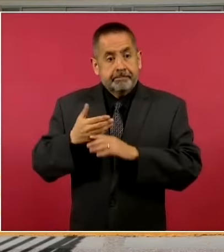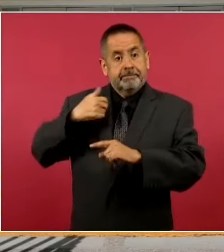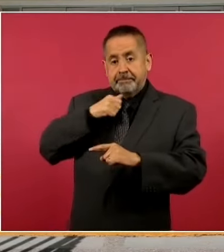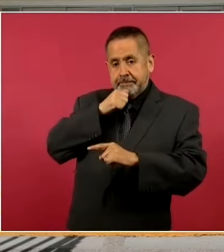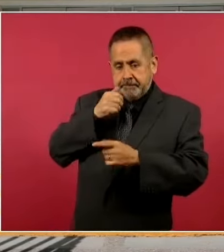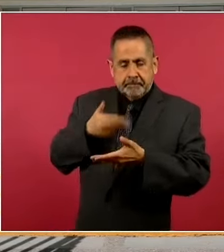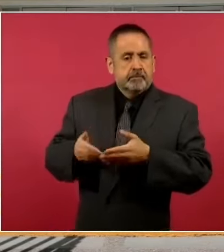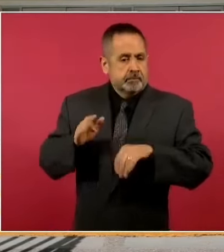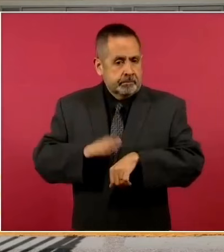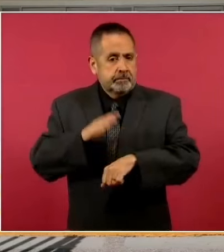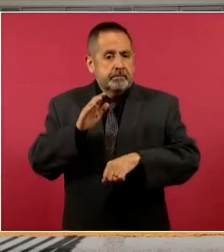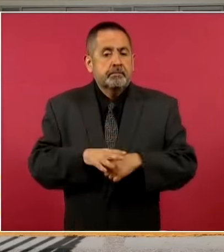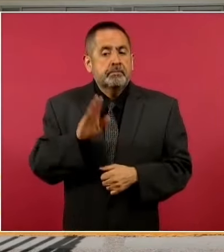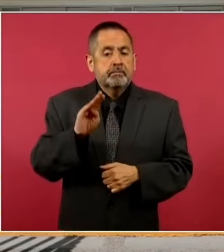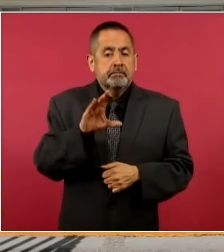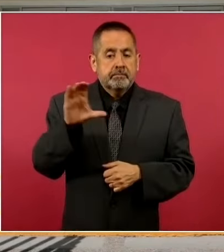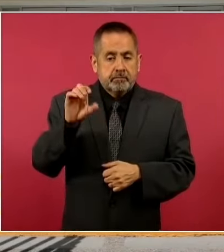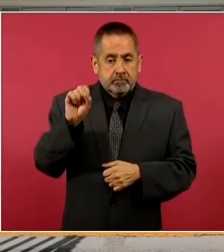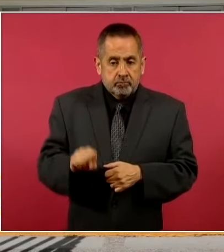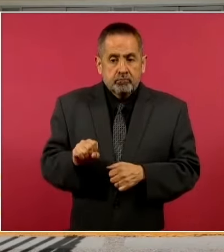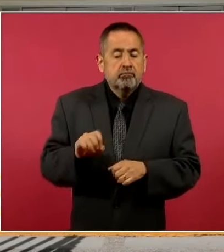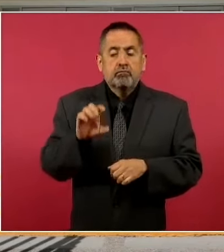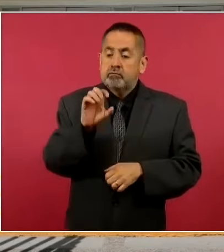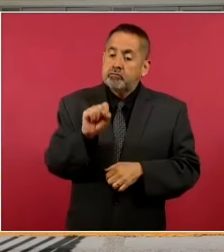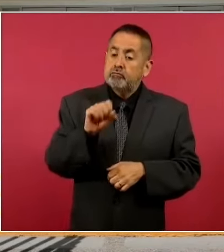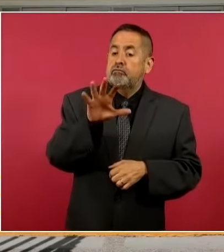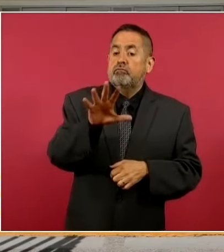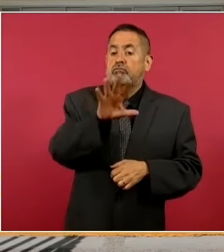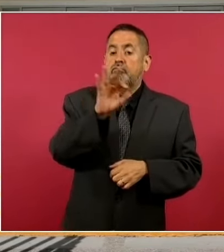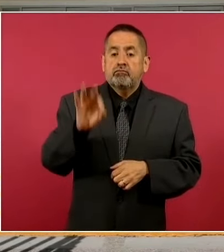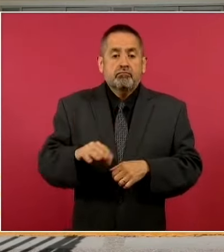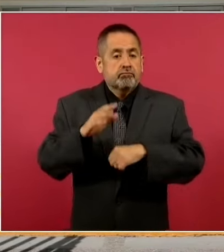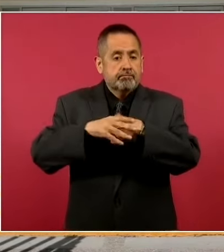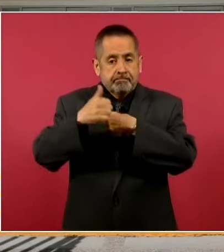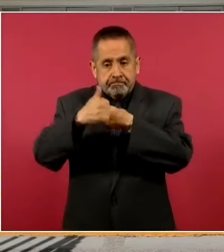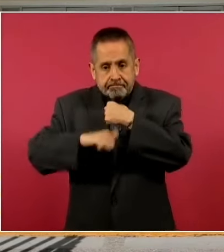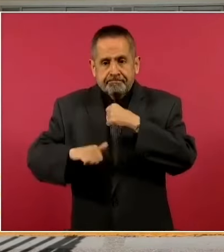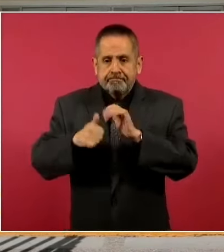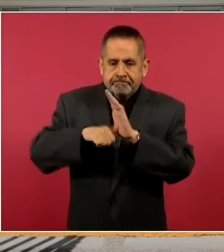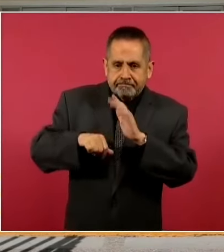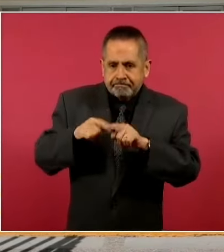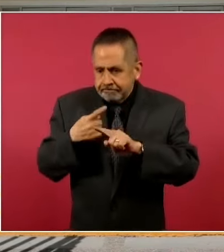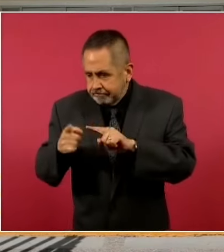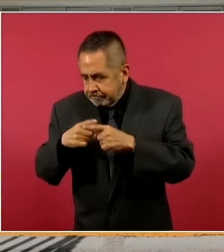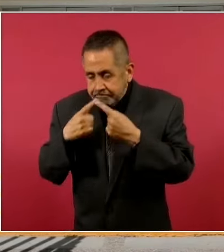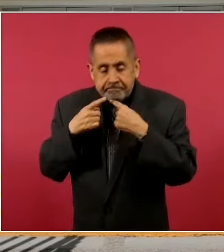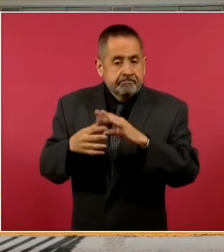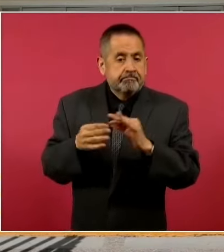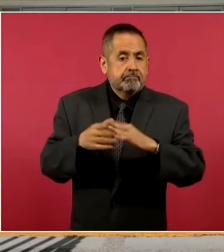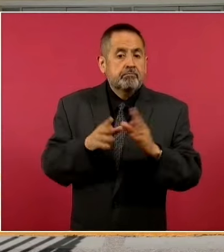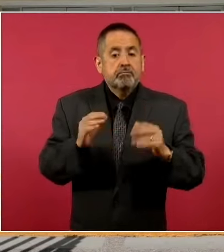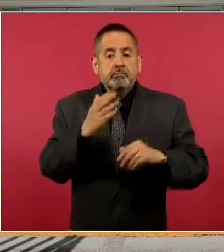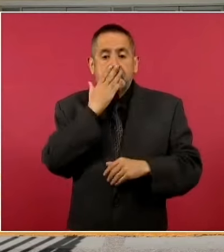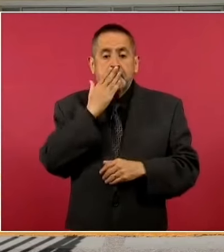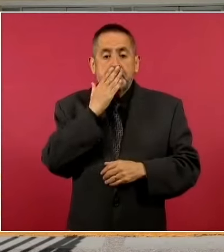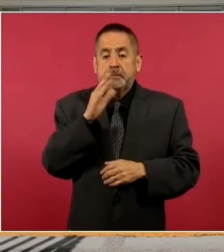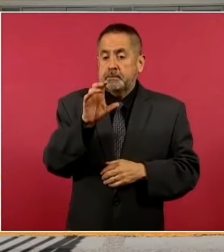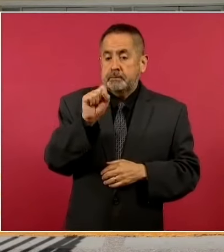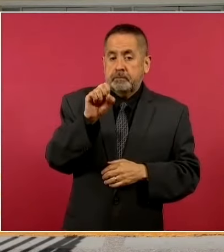Baja California Sur está teniendo 65% más de cirugías, o Sonora, que también tiene 60%